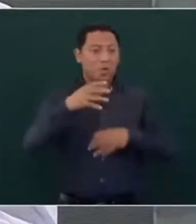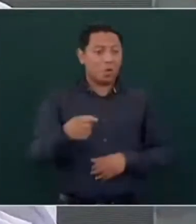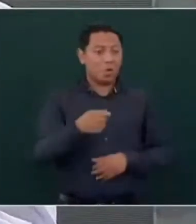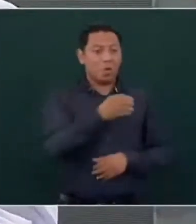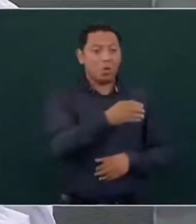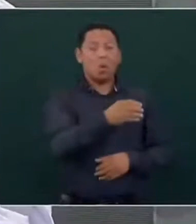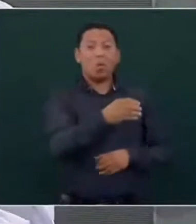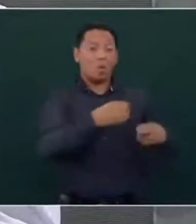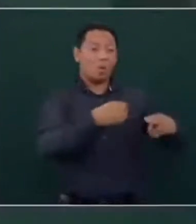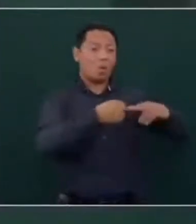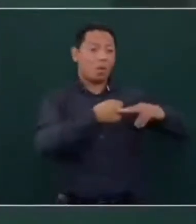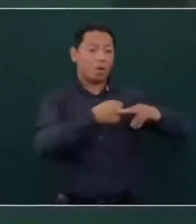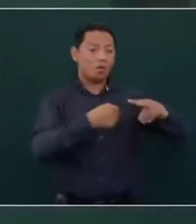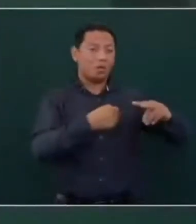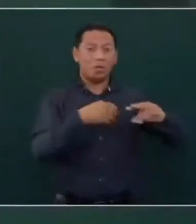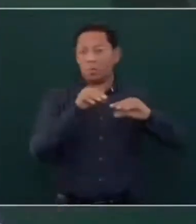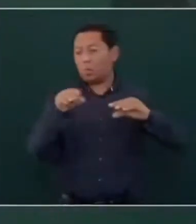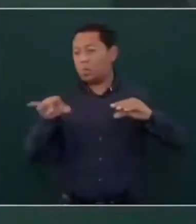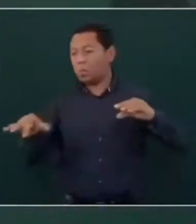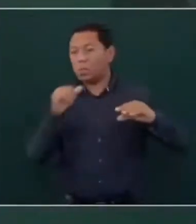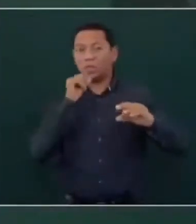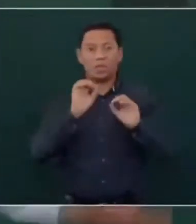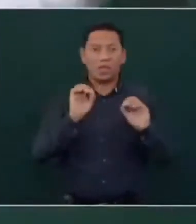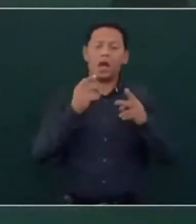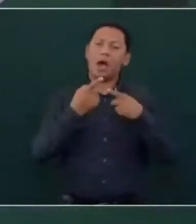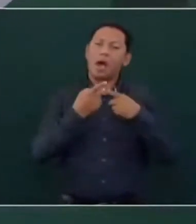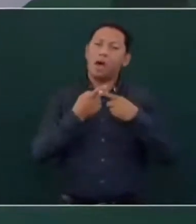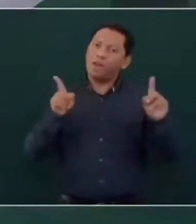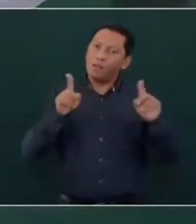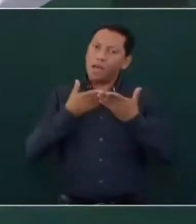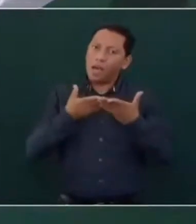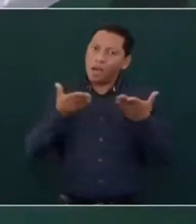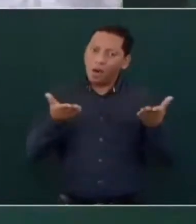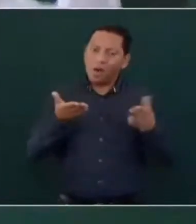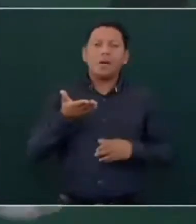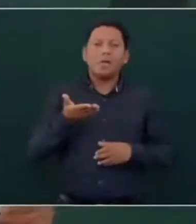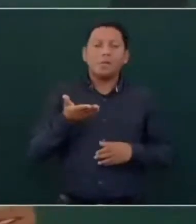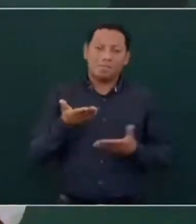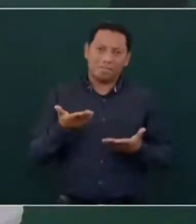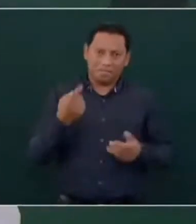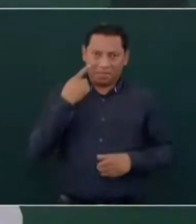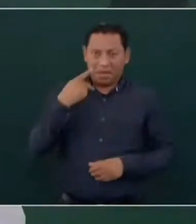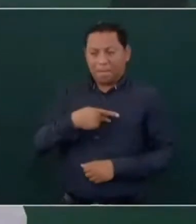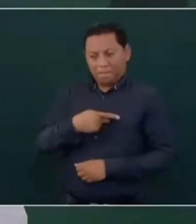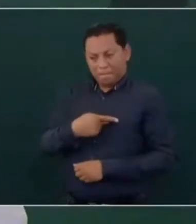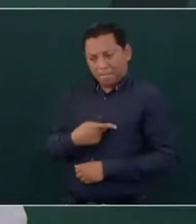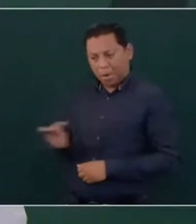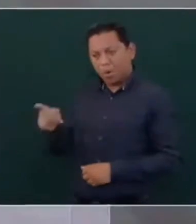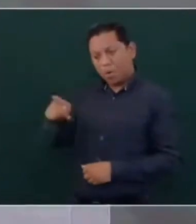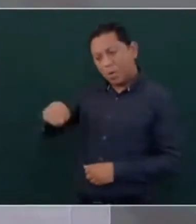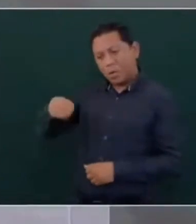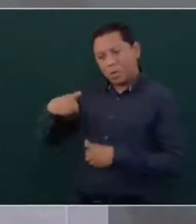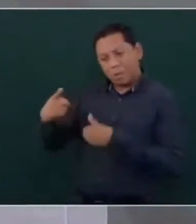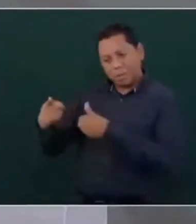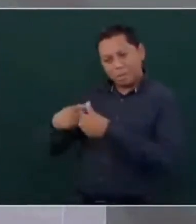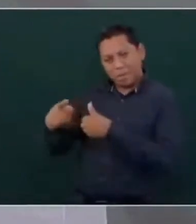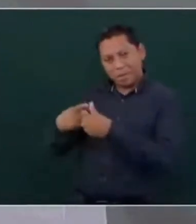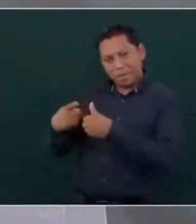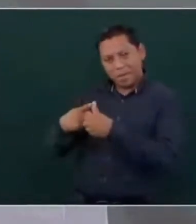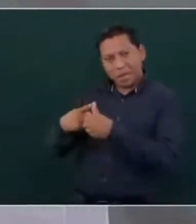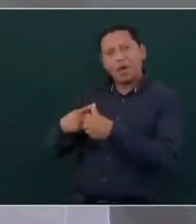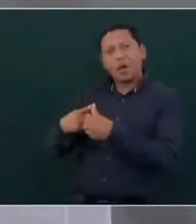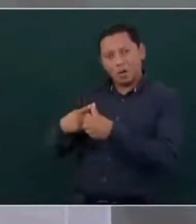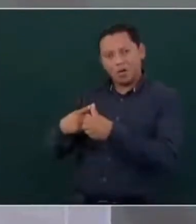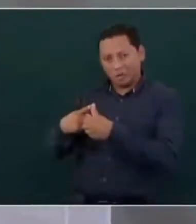nada abajo. Entonces ahora fue distinto. Ahora es de abajo hacia arriba. Todo. Y aquí